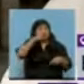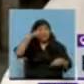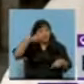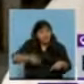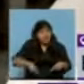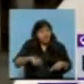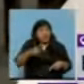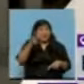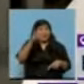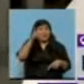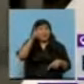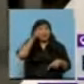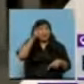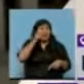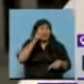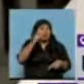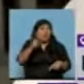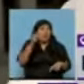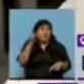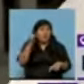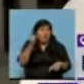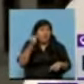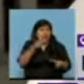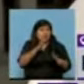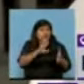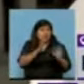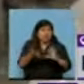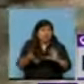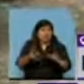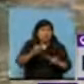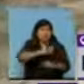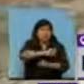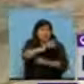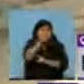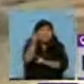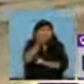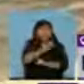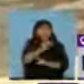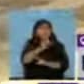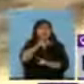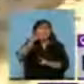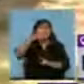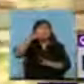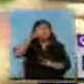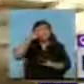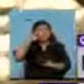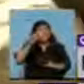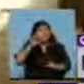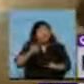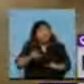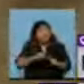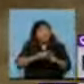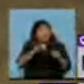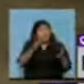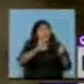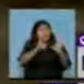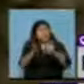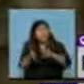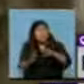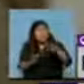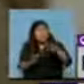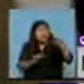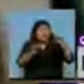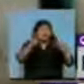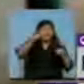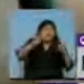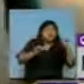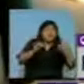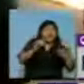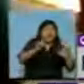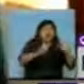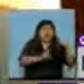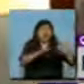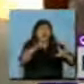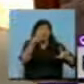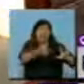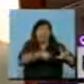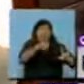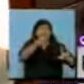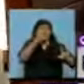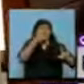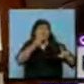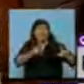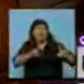8.000 pesos básicamente la tonelada. Se mueve entre 7.700, 8.000. ¿Estaba cuánto?